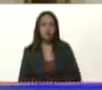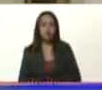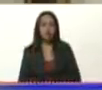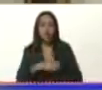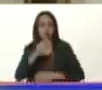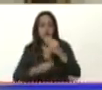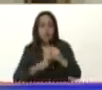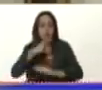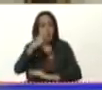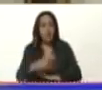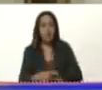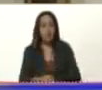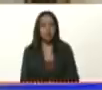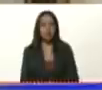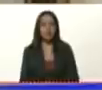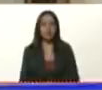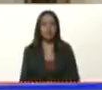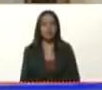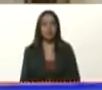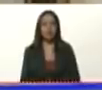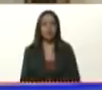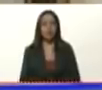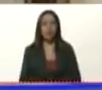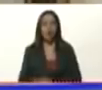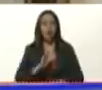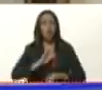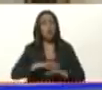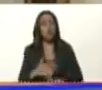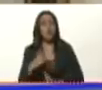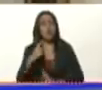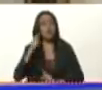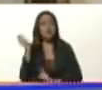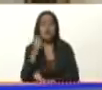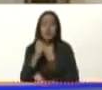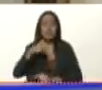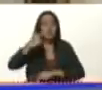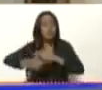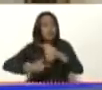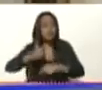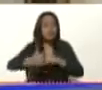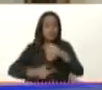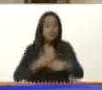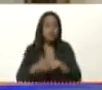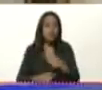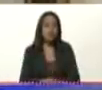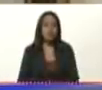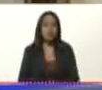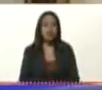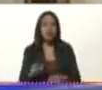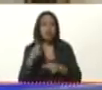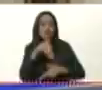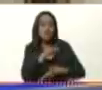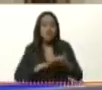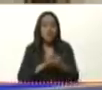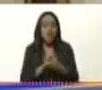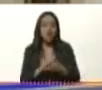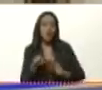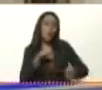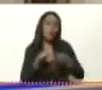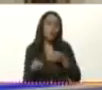un plan, porque esto nos va a llevar meses, meses, para manejarlo,